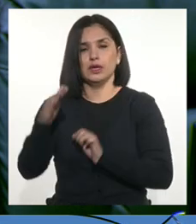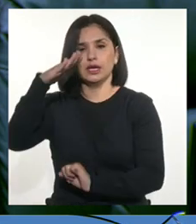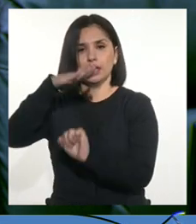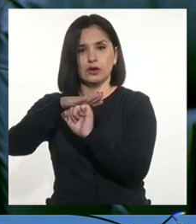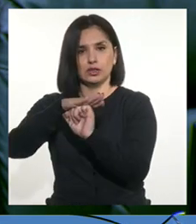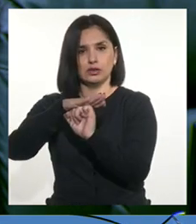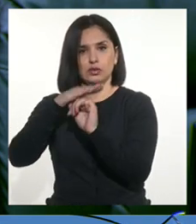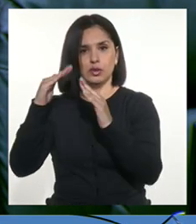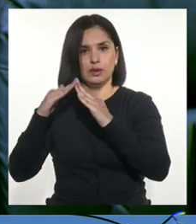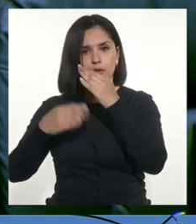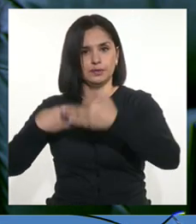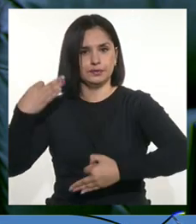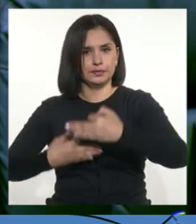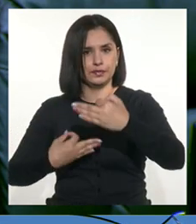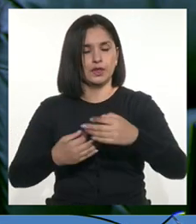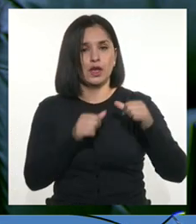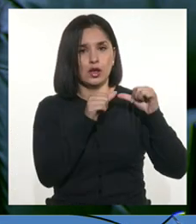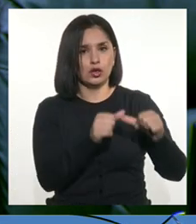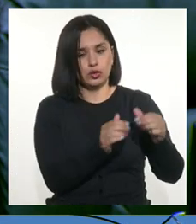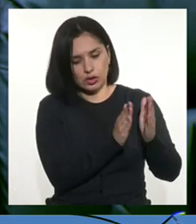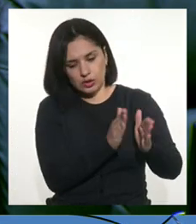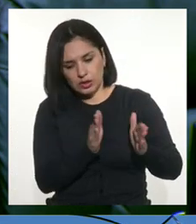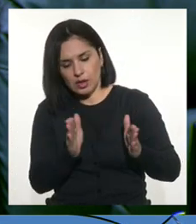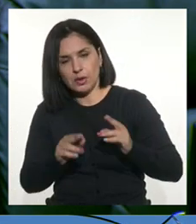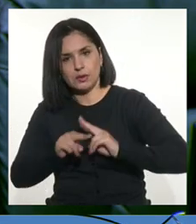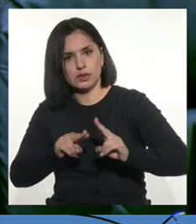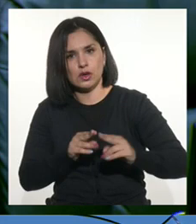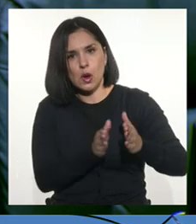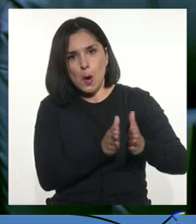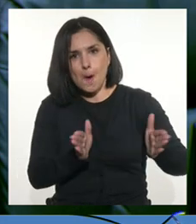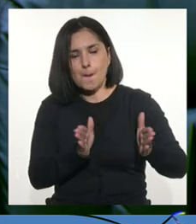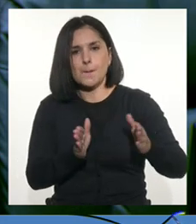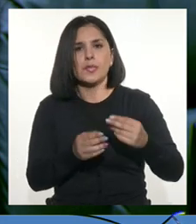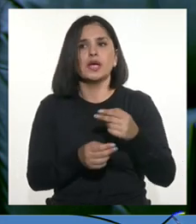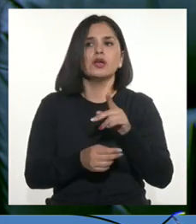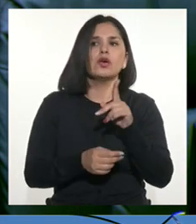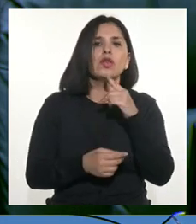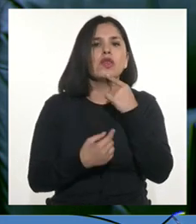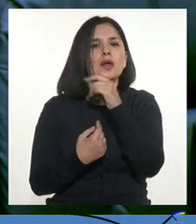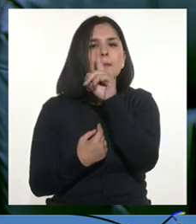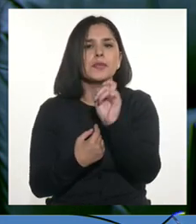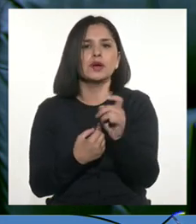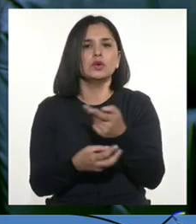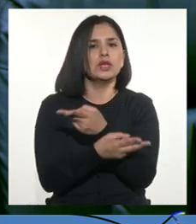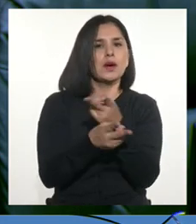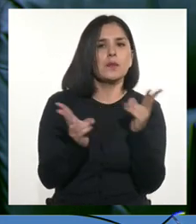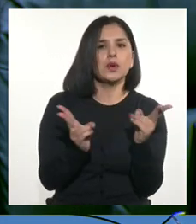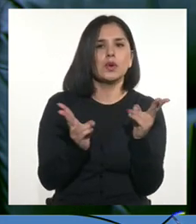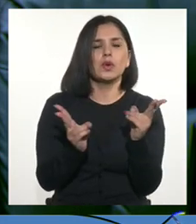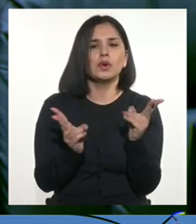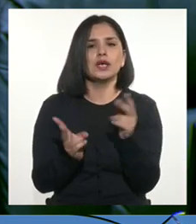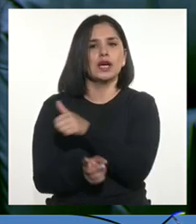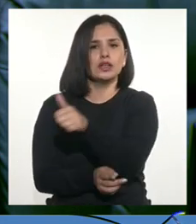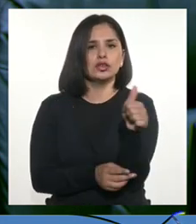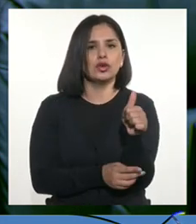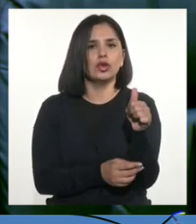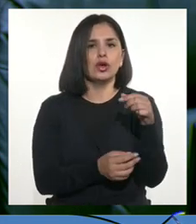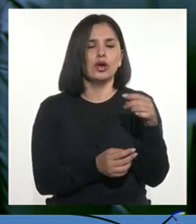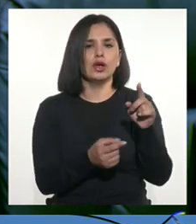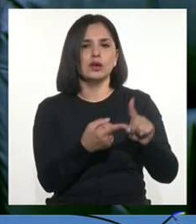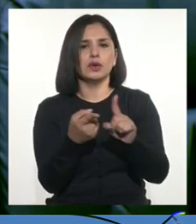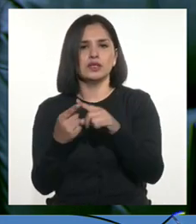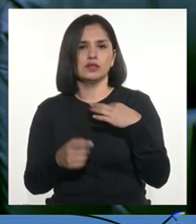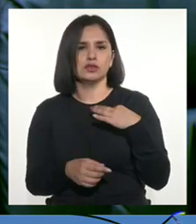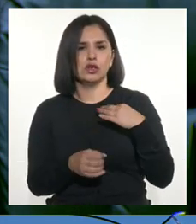además durante su etapa de la oración se abrirá un periodo de consulta pública y participación susana para por los plazos y en la